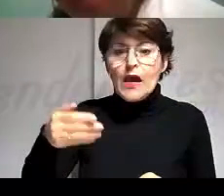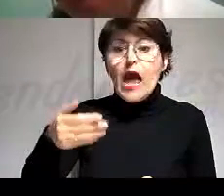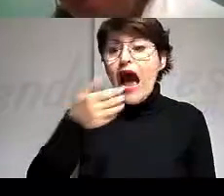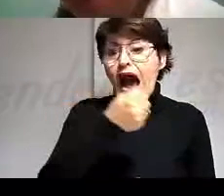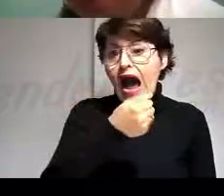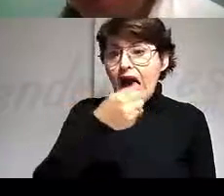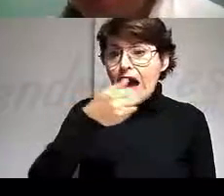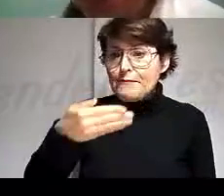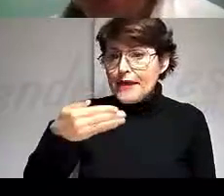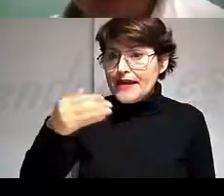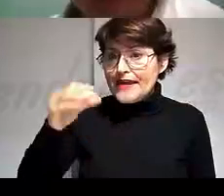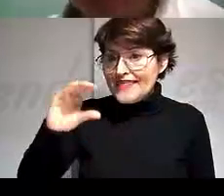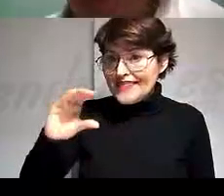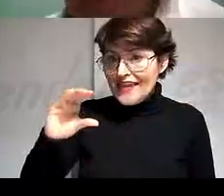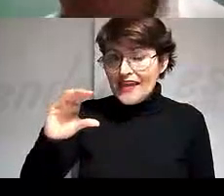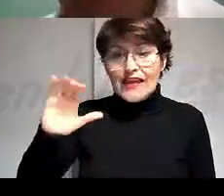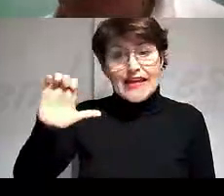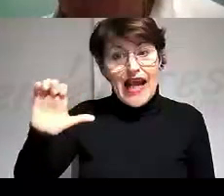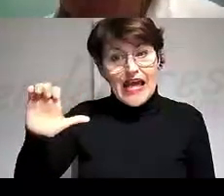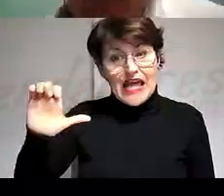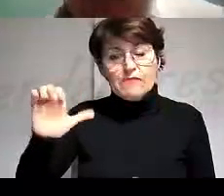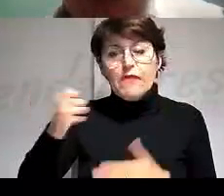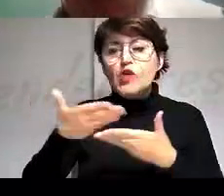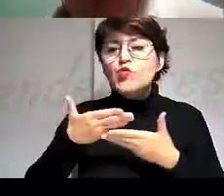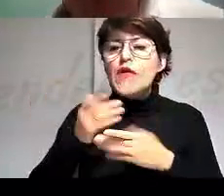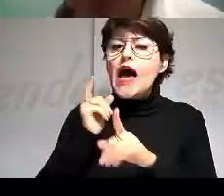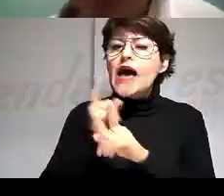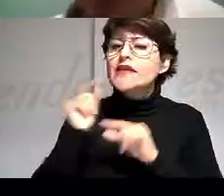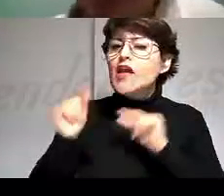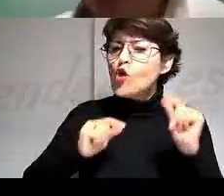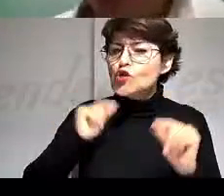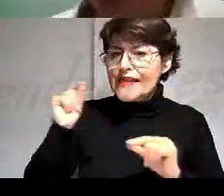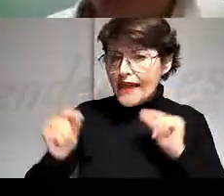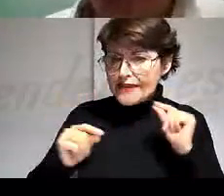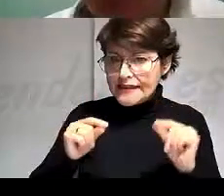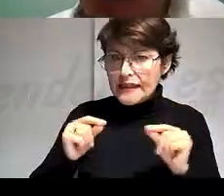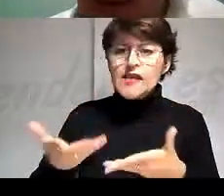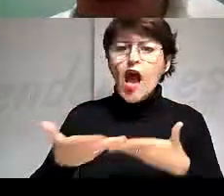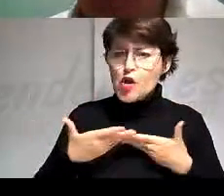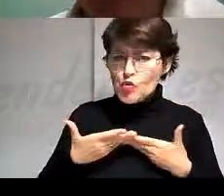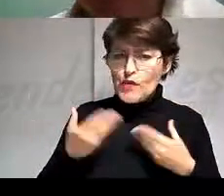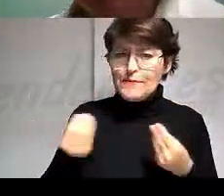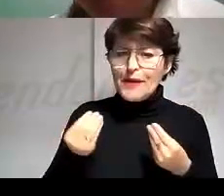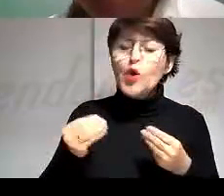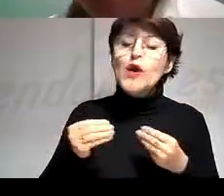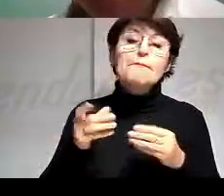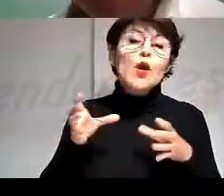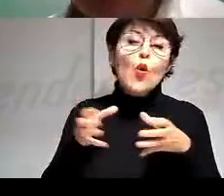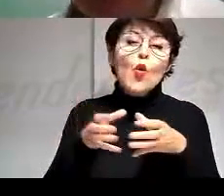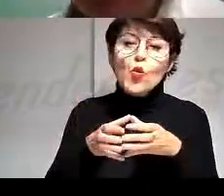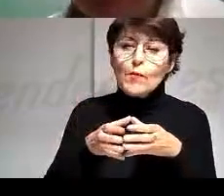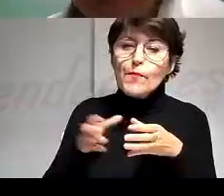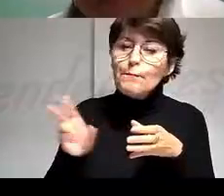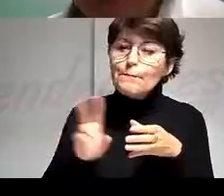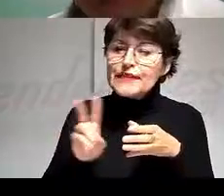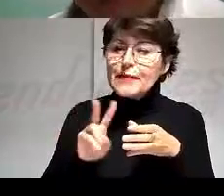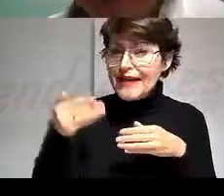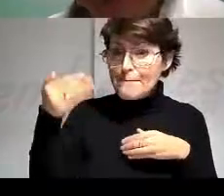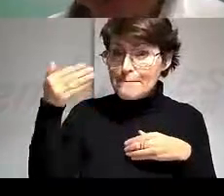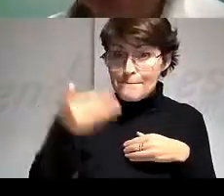C y la E son antioxidantes, van por otro lado, pero todo el grupo de vitaminas B fundamentalmente